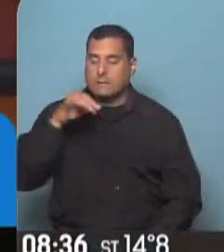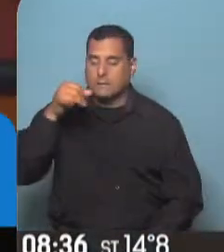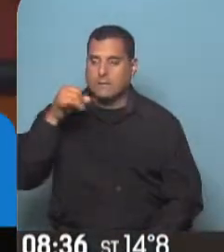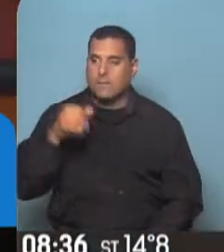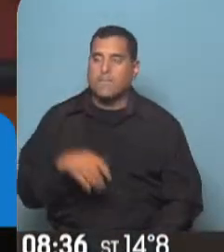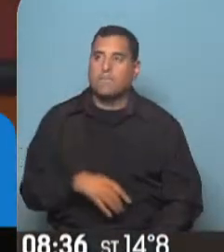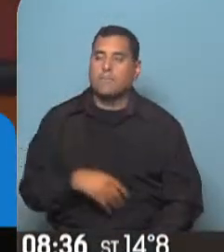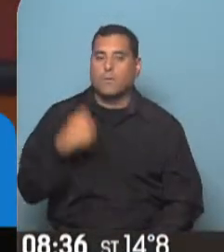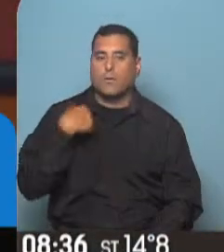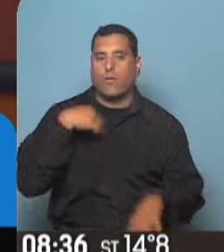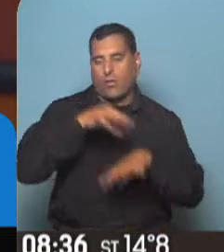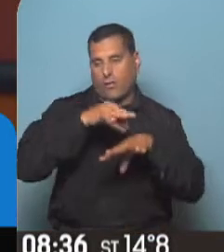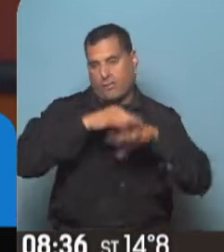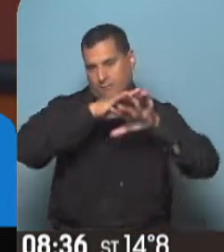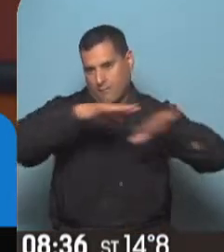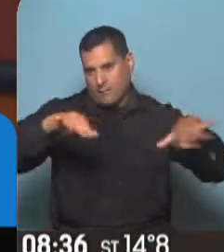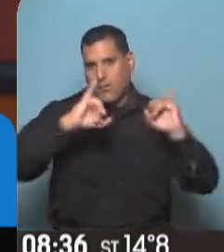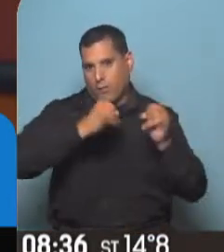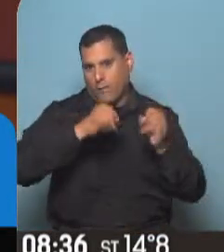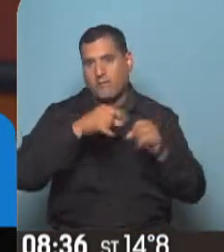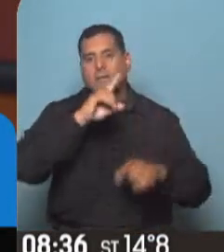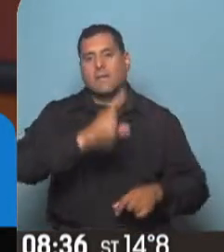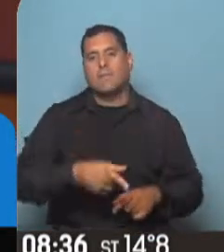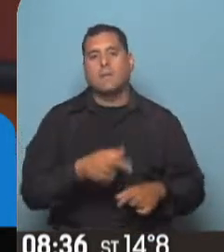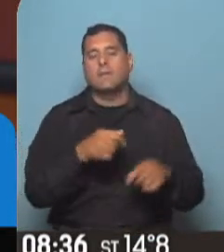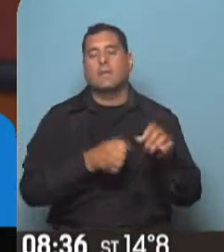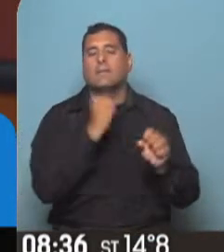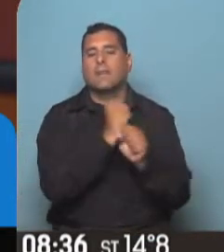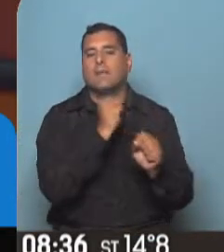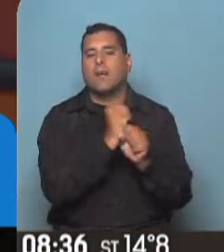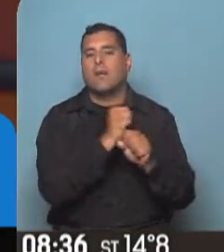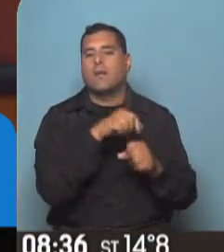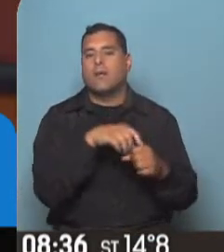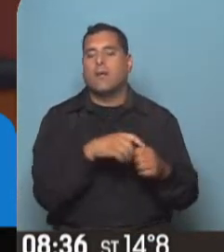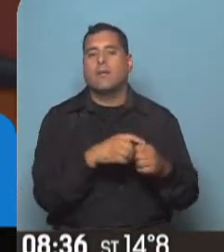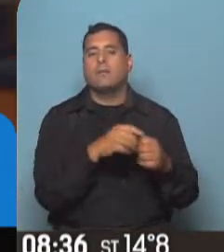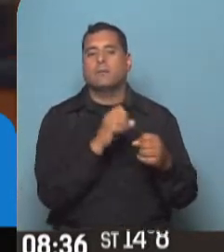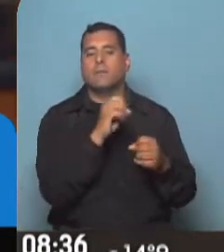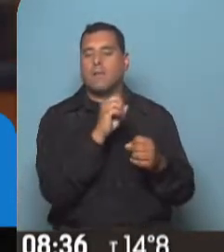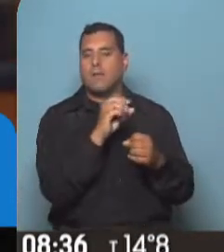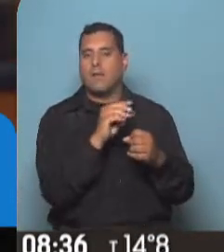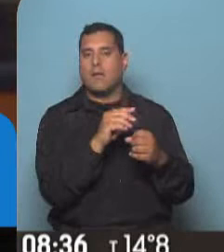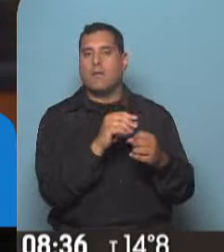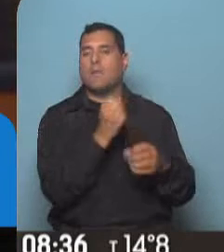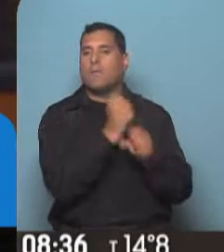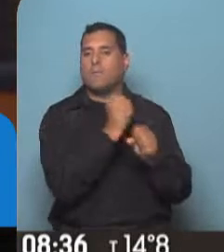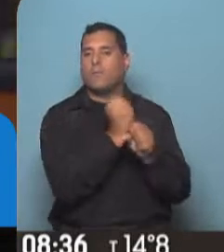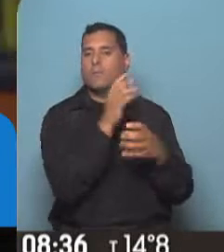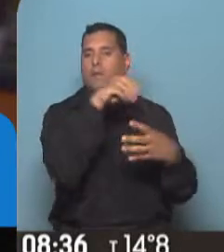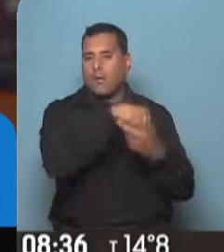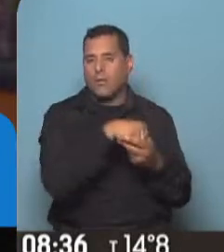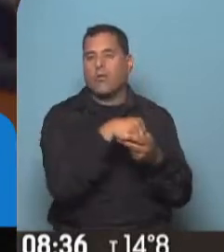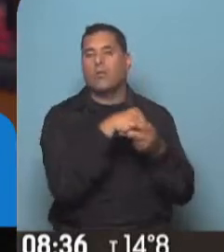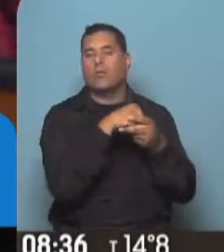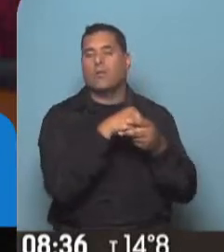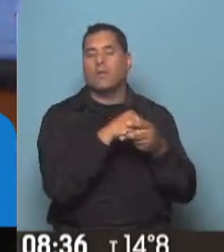sí de adolescente trabajó también en la gestión pública en el programa de adolescencia y tengo la posibilidad también de